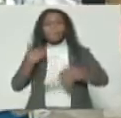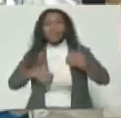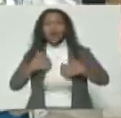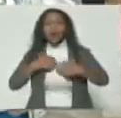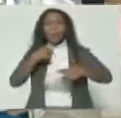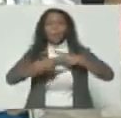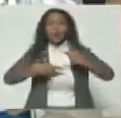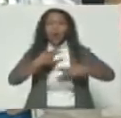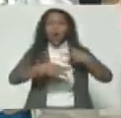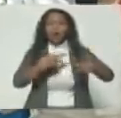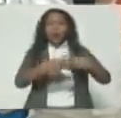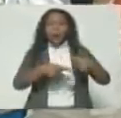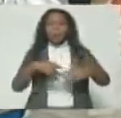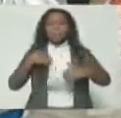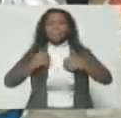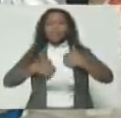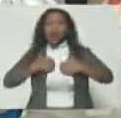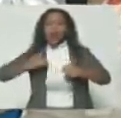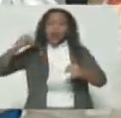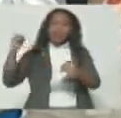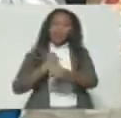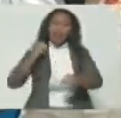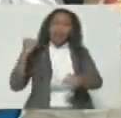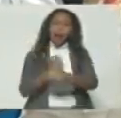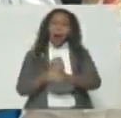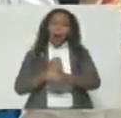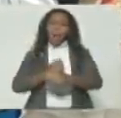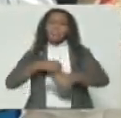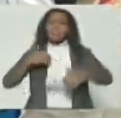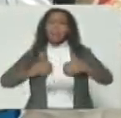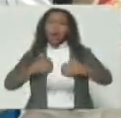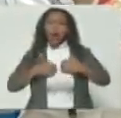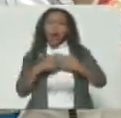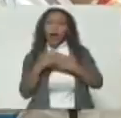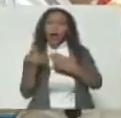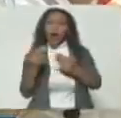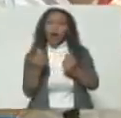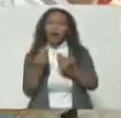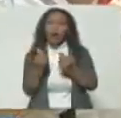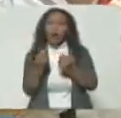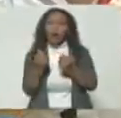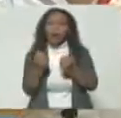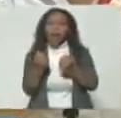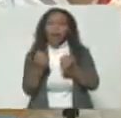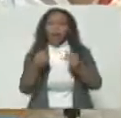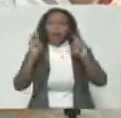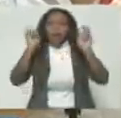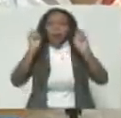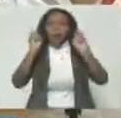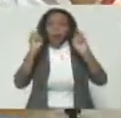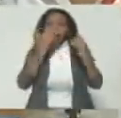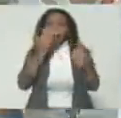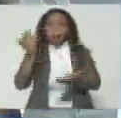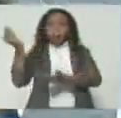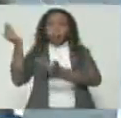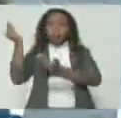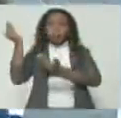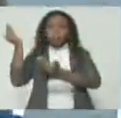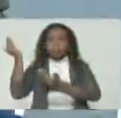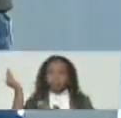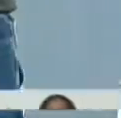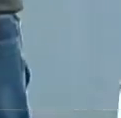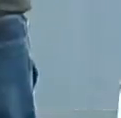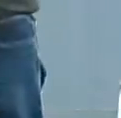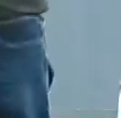productivo, miércoles de trabajo, miércoles de economía, palmares de calabozo. Adelante.